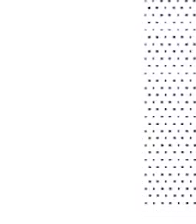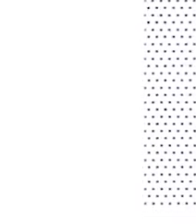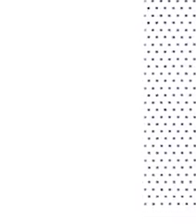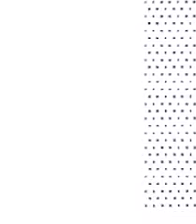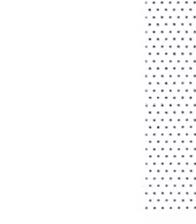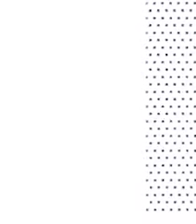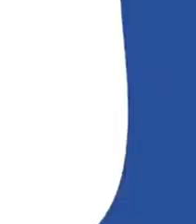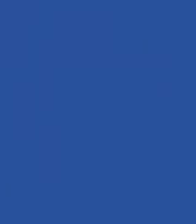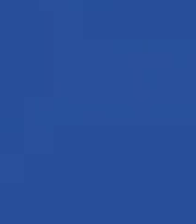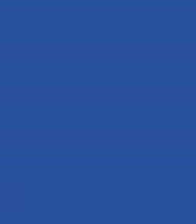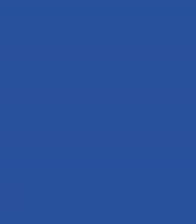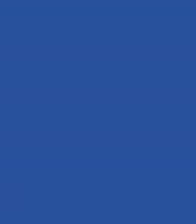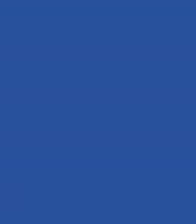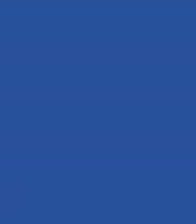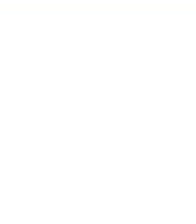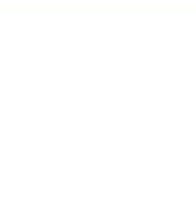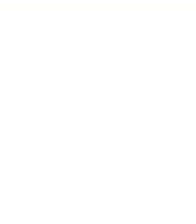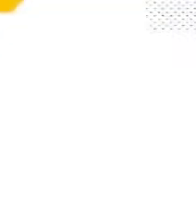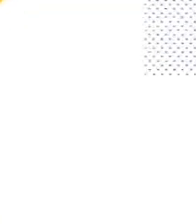casa.